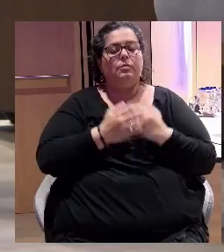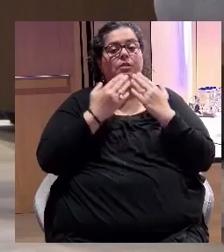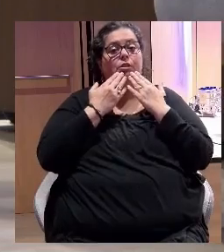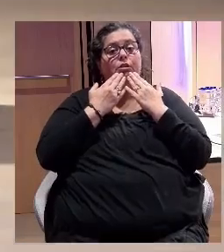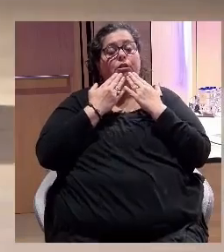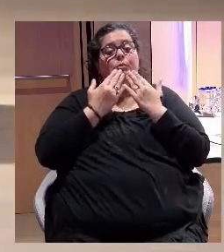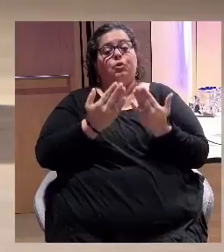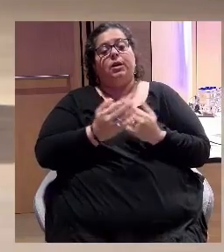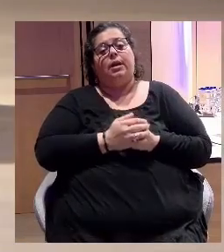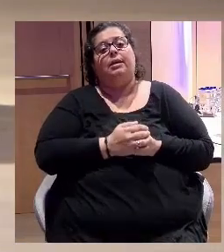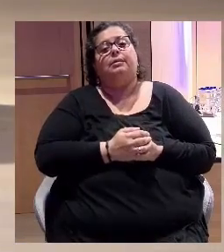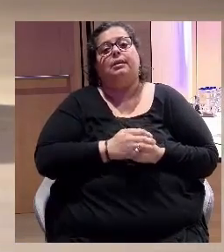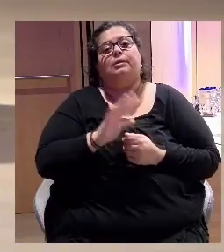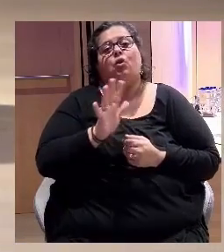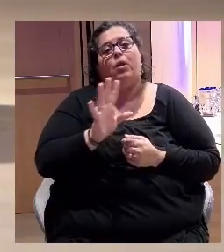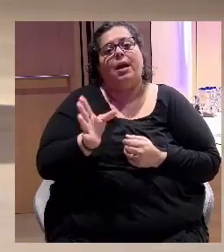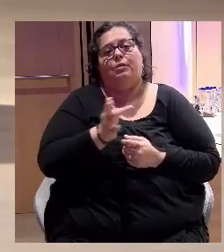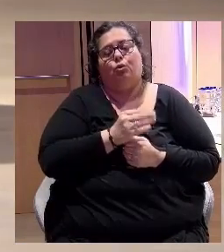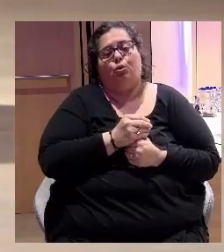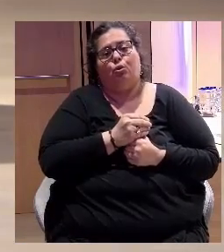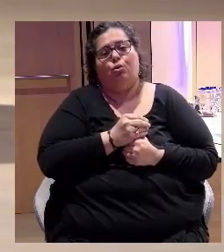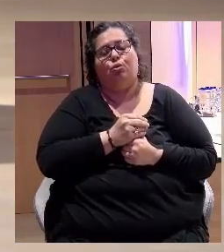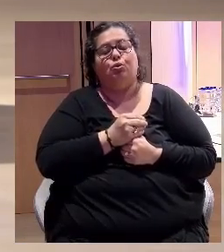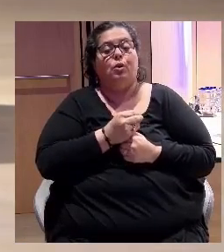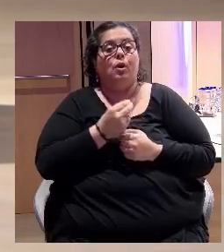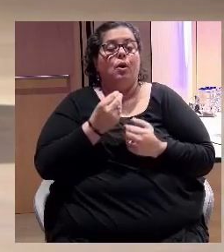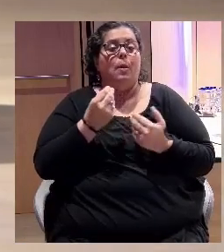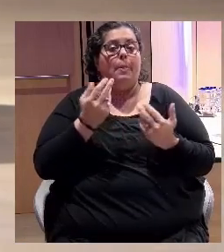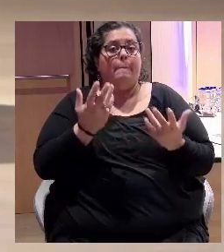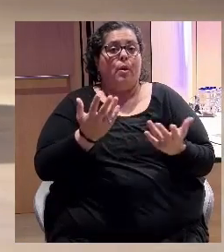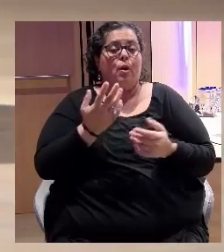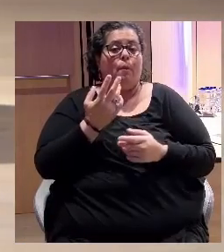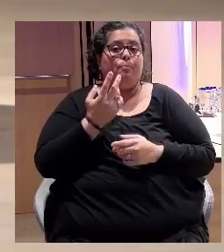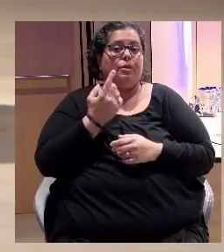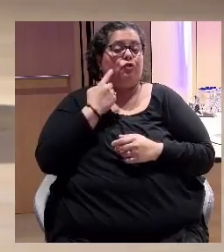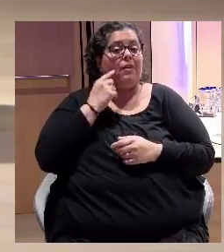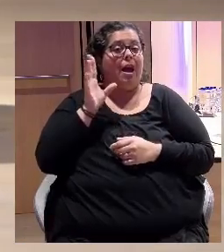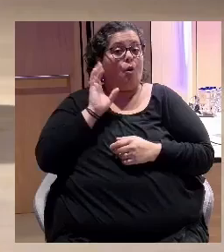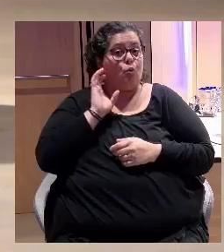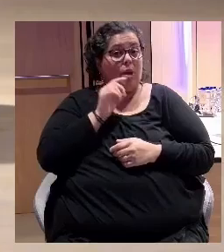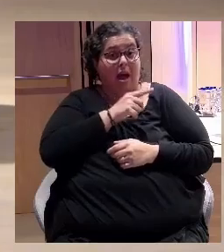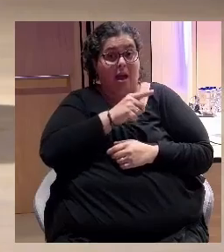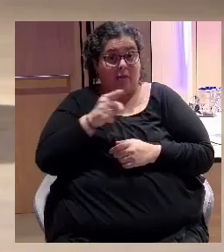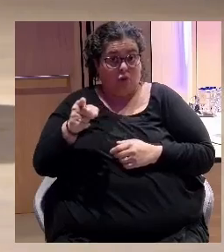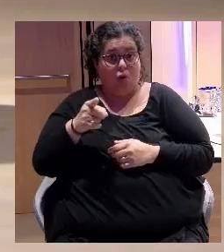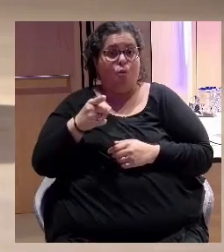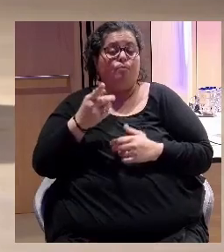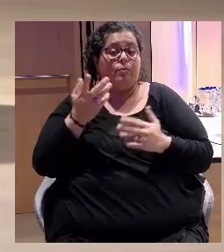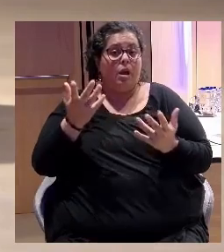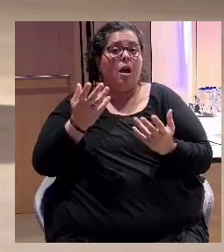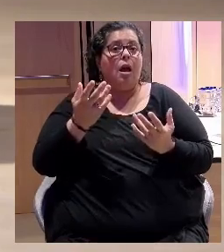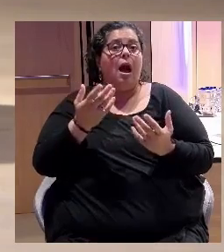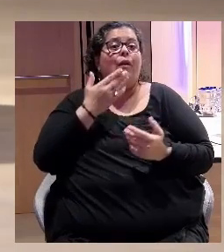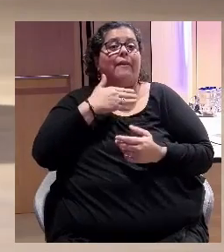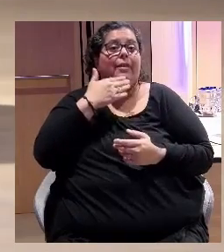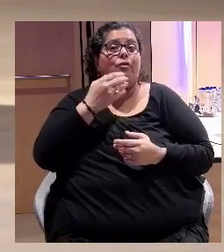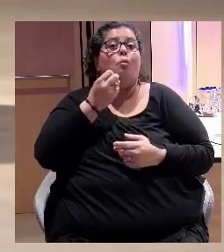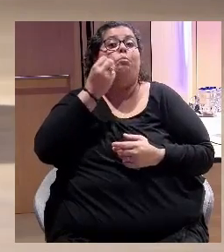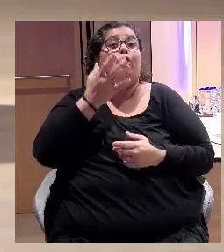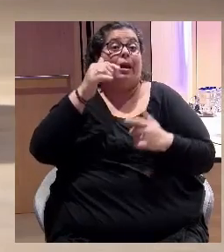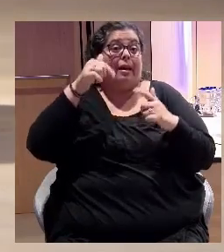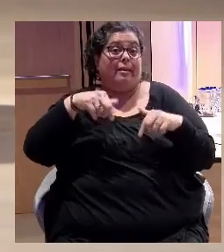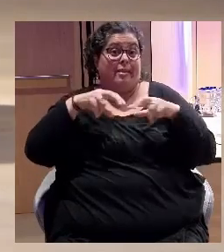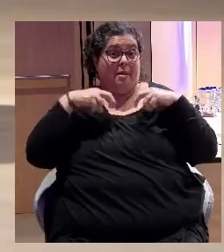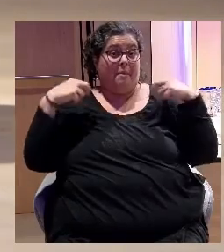gracias, Tania. Hola a todas y todos. Bueno, un poco los escuchaba y pensaba, entiendo mejor por qué estoy en este panel, y es